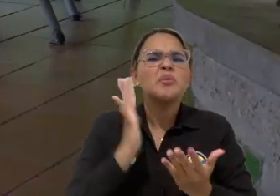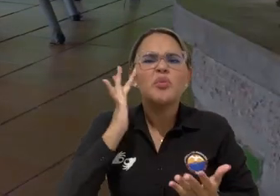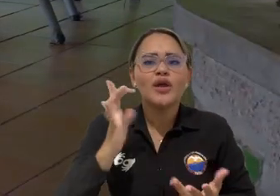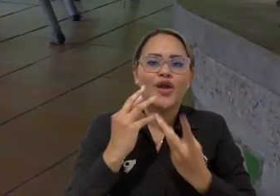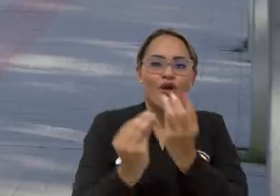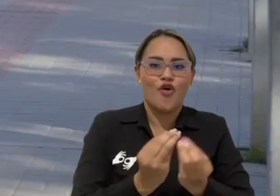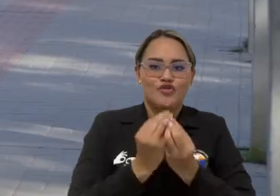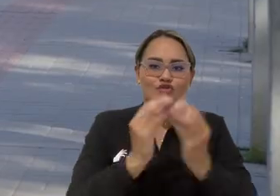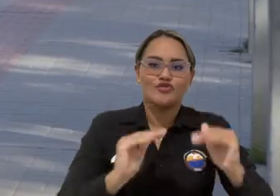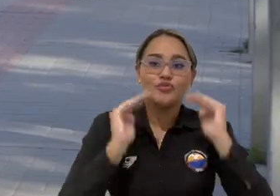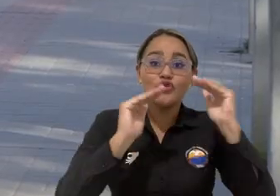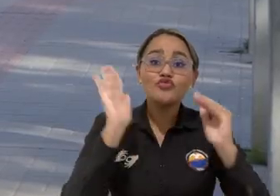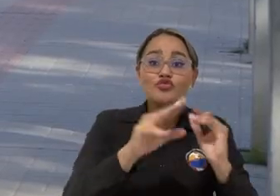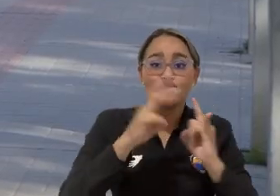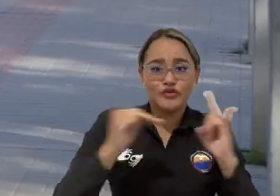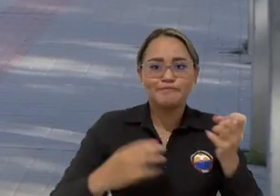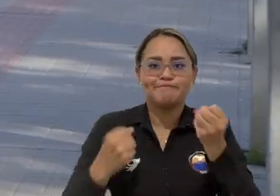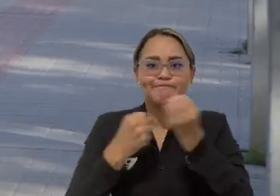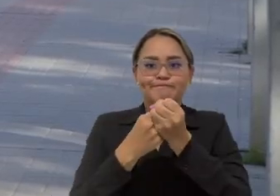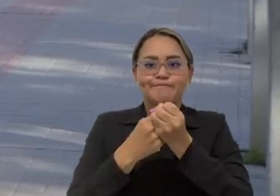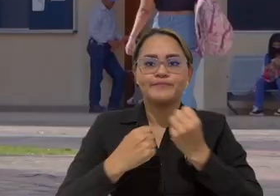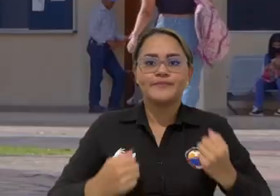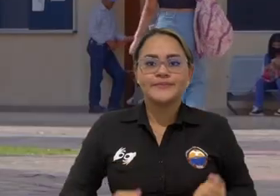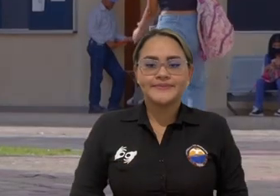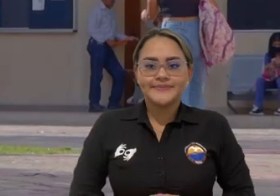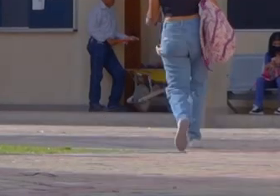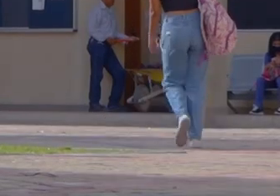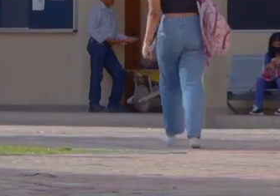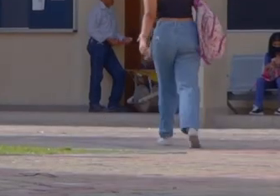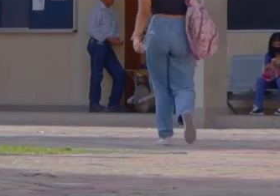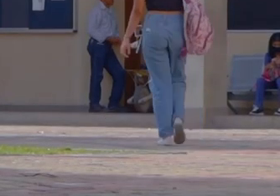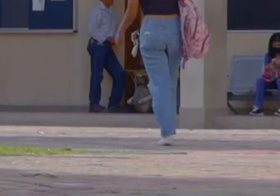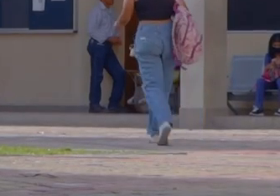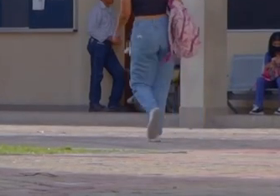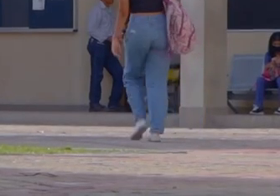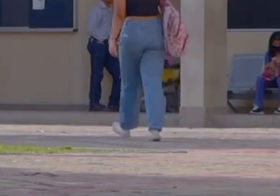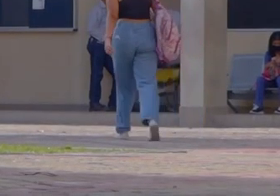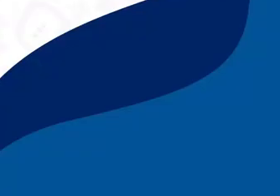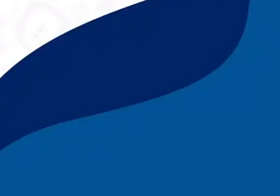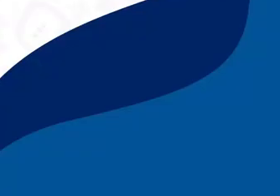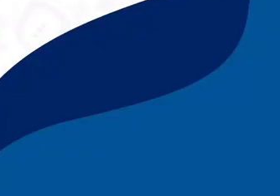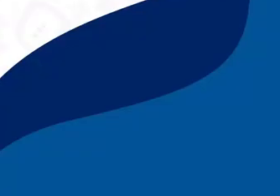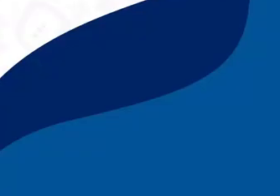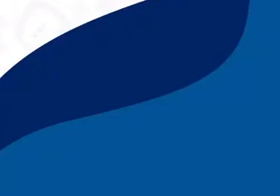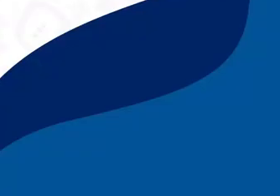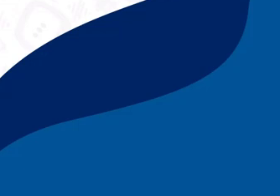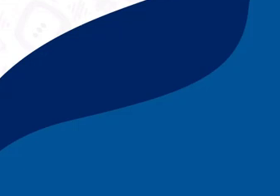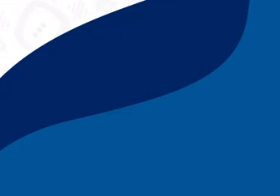formación en educación superior gracias a las medidas financieras aprobadas por el Consejo Superior.